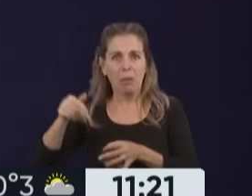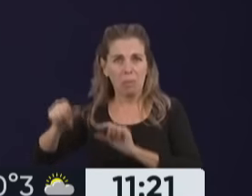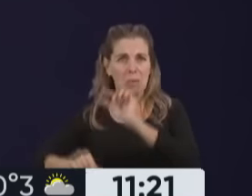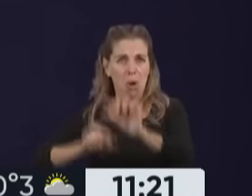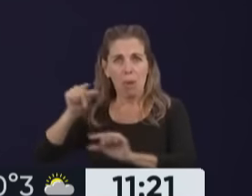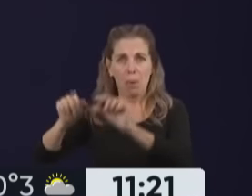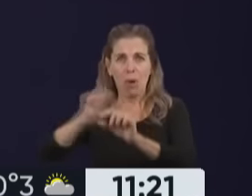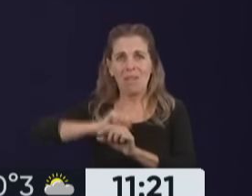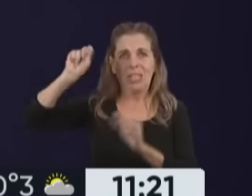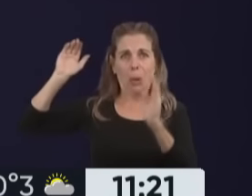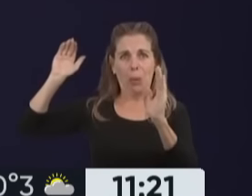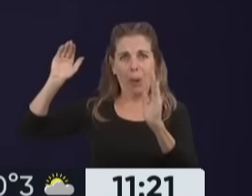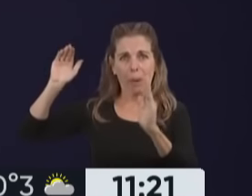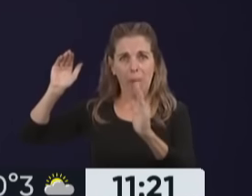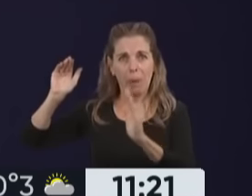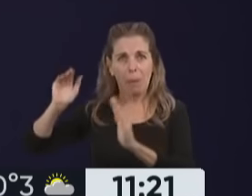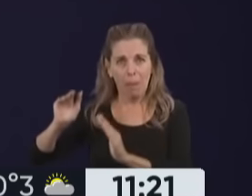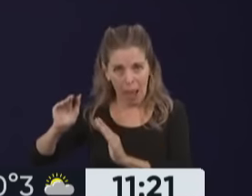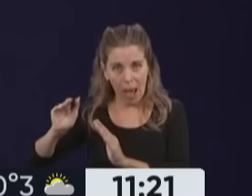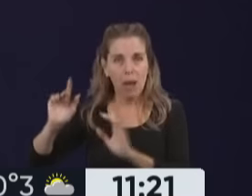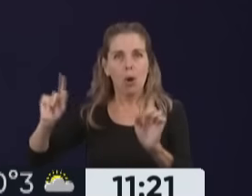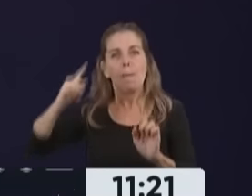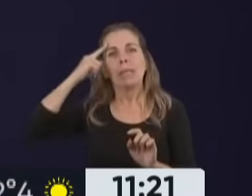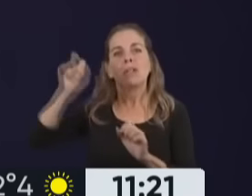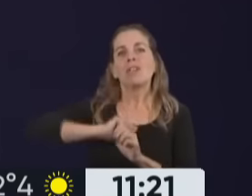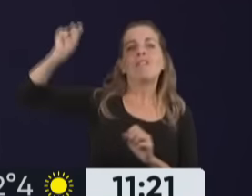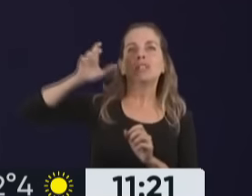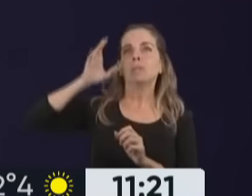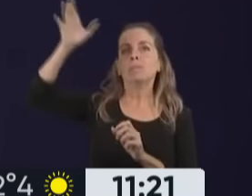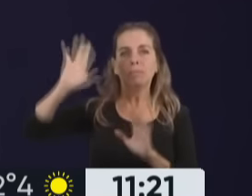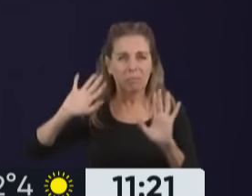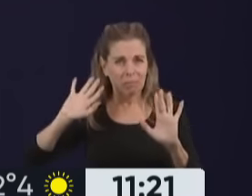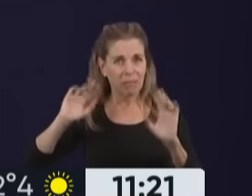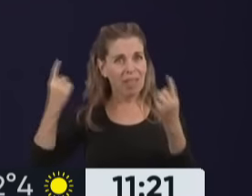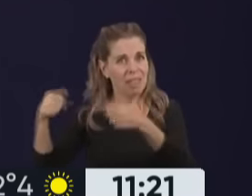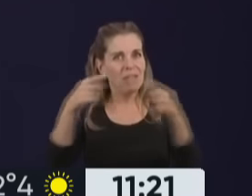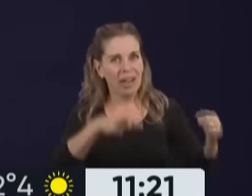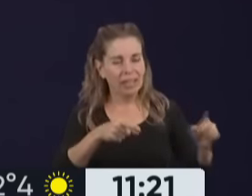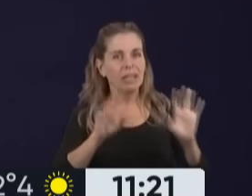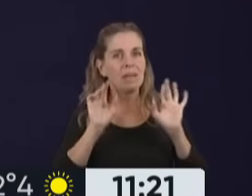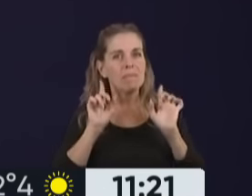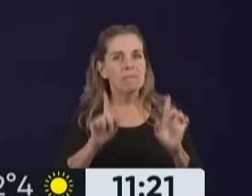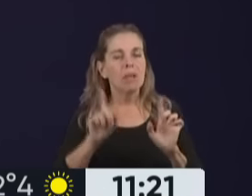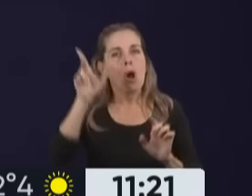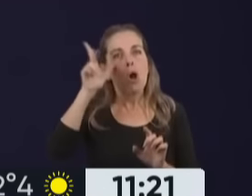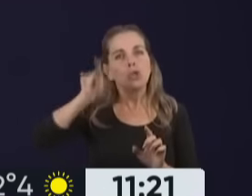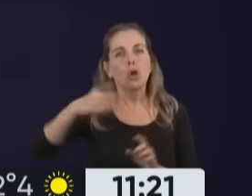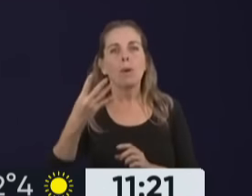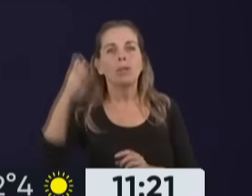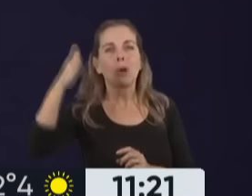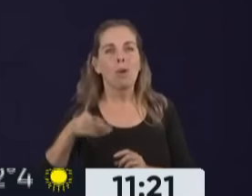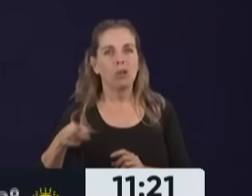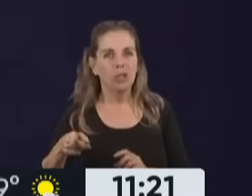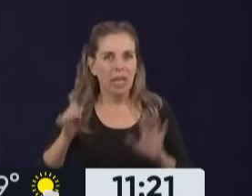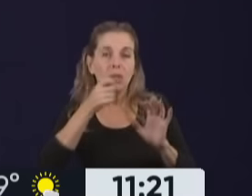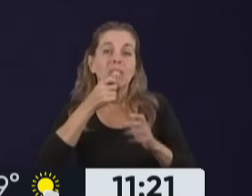con una expectativa de inflación a la baja, sin una hiperinflación adelante. Y además, como te decía antes, el 8,4% era,